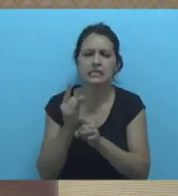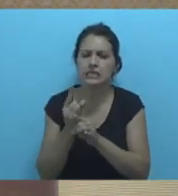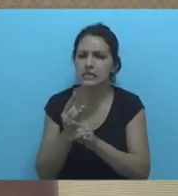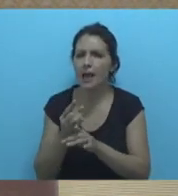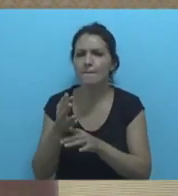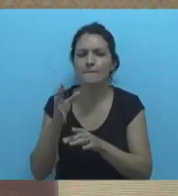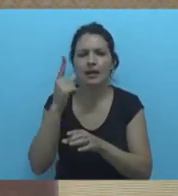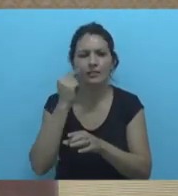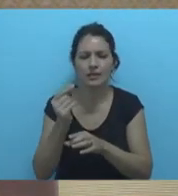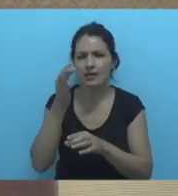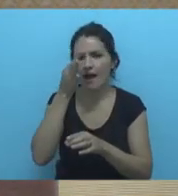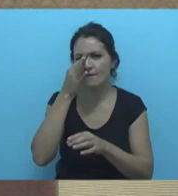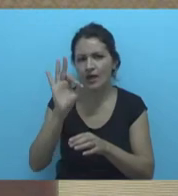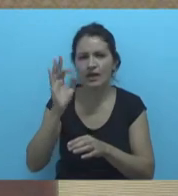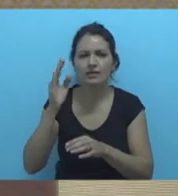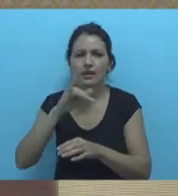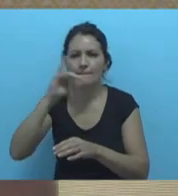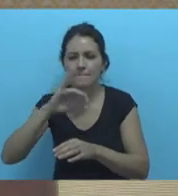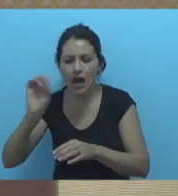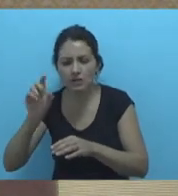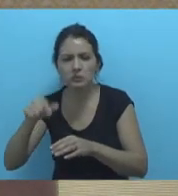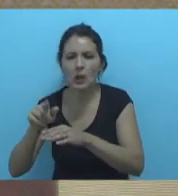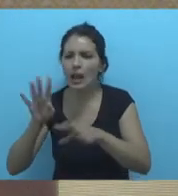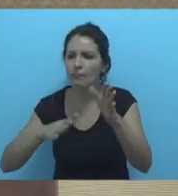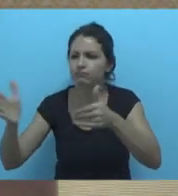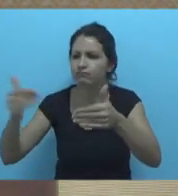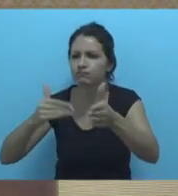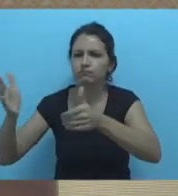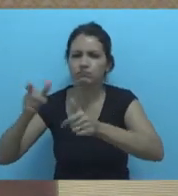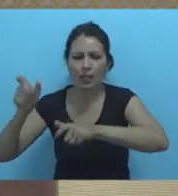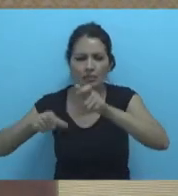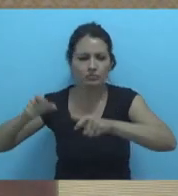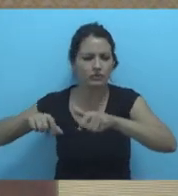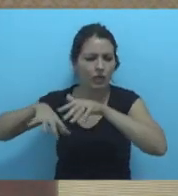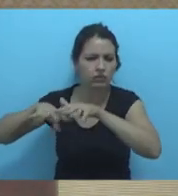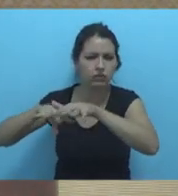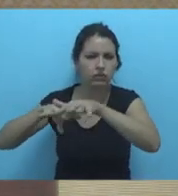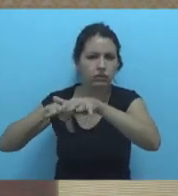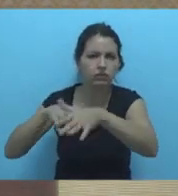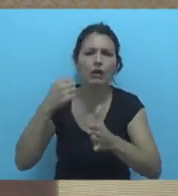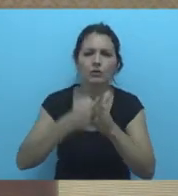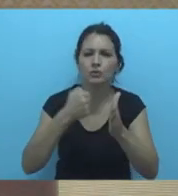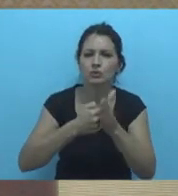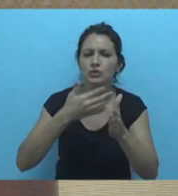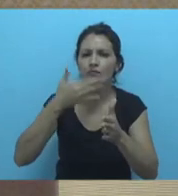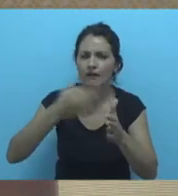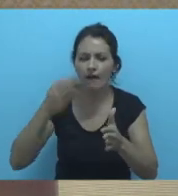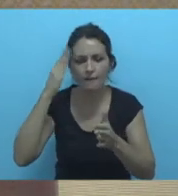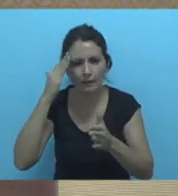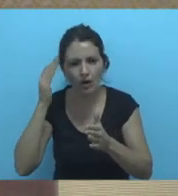fue uno de los grandes coordinadores, con una sonrisa siempre abierta, y después supo que la mejor manera de seguir la pelea de sus